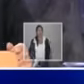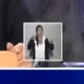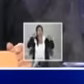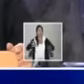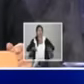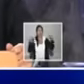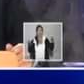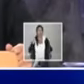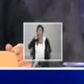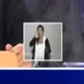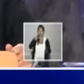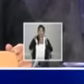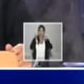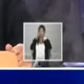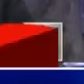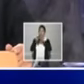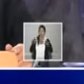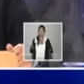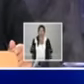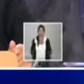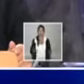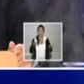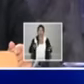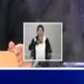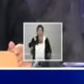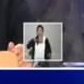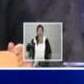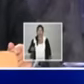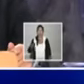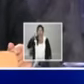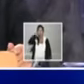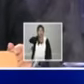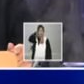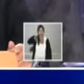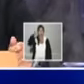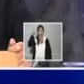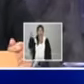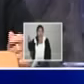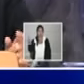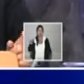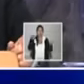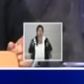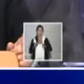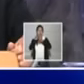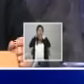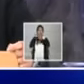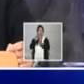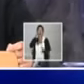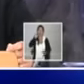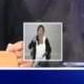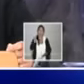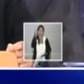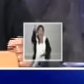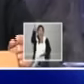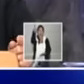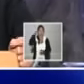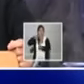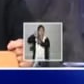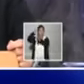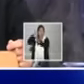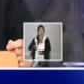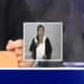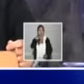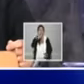pero finalmente lo que ha quedado es que en la memoria de todos nosotros es que